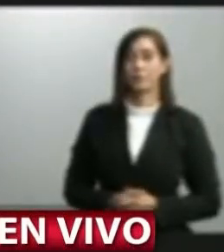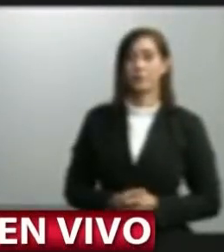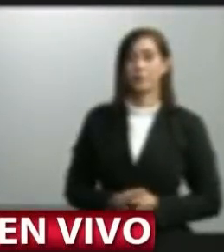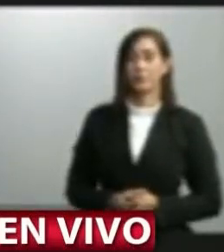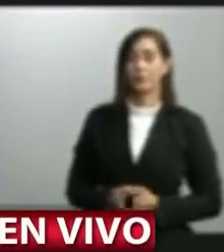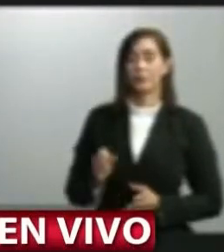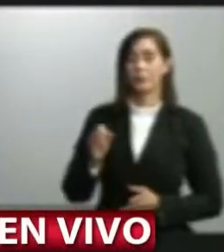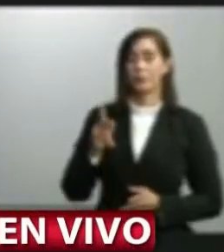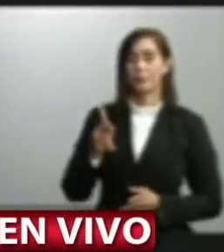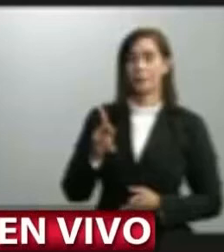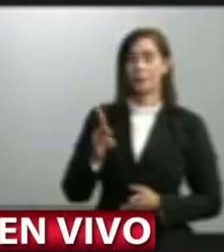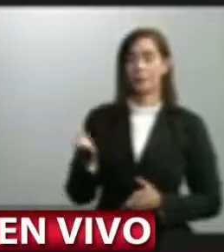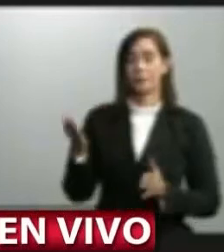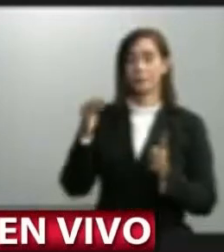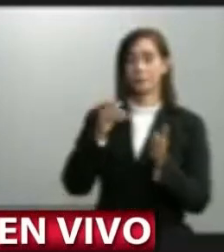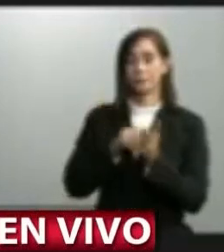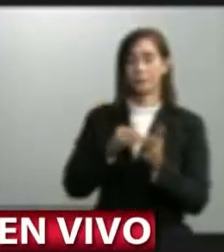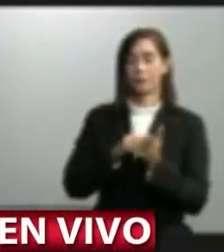Ok, repito.